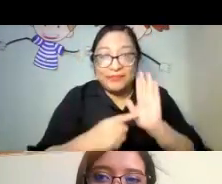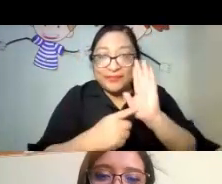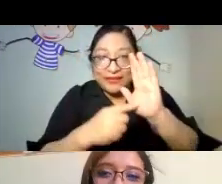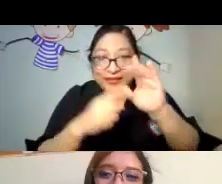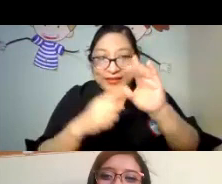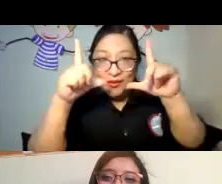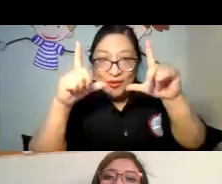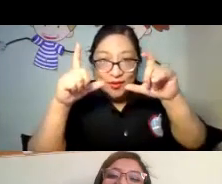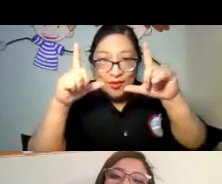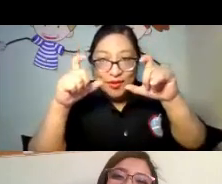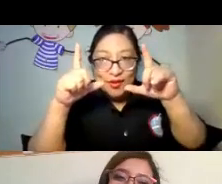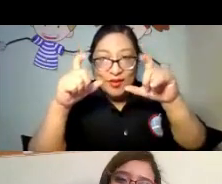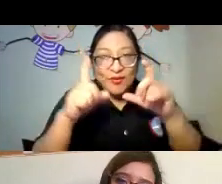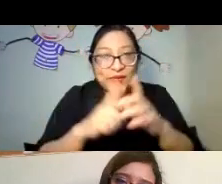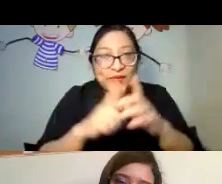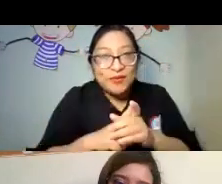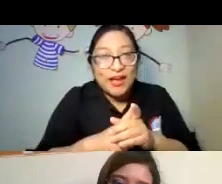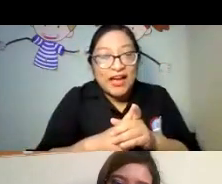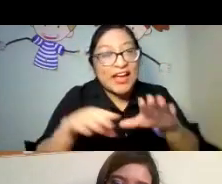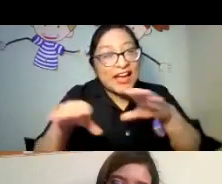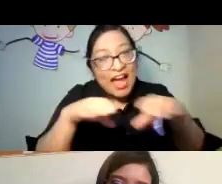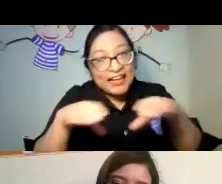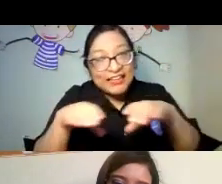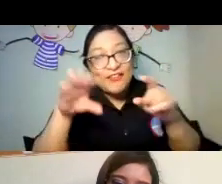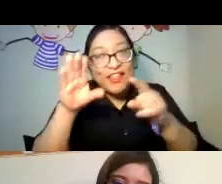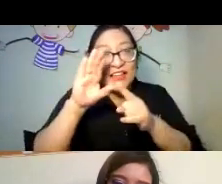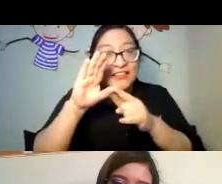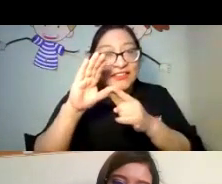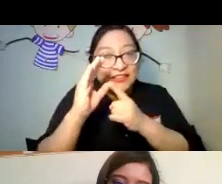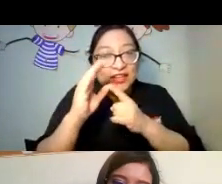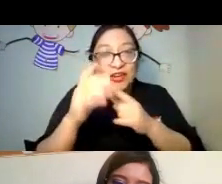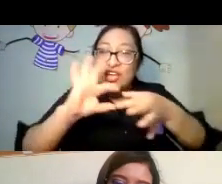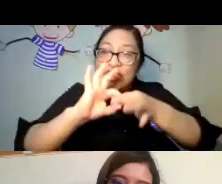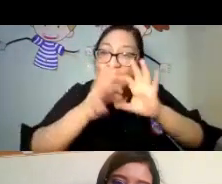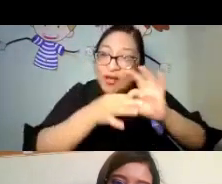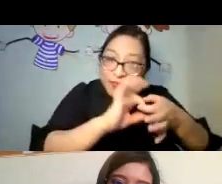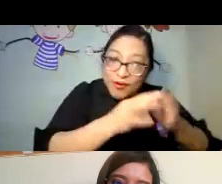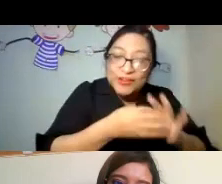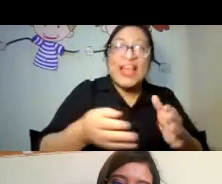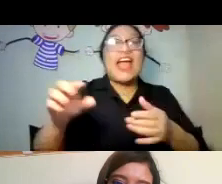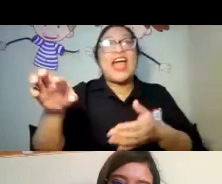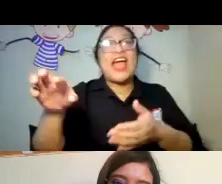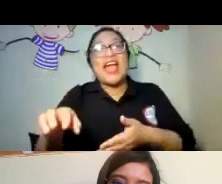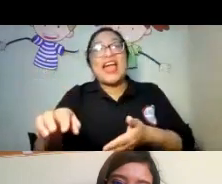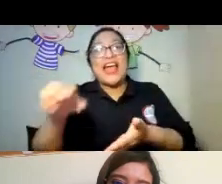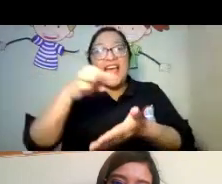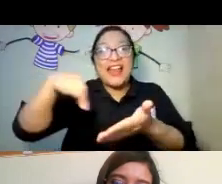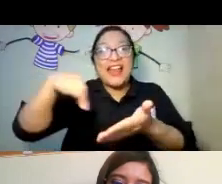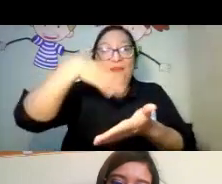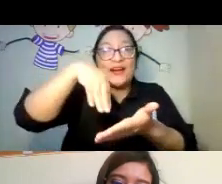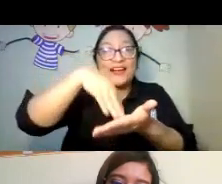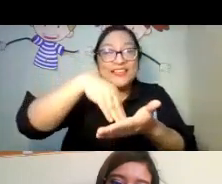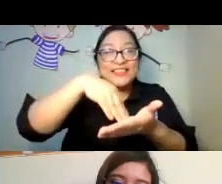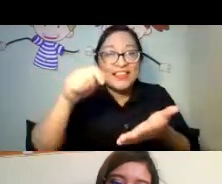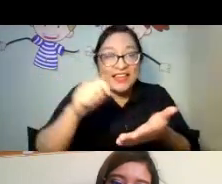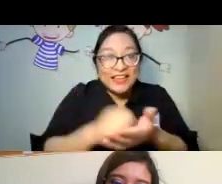de estudiantes en actividades culturales y deportivas en el Parque Central, Complejo Deportivo, en el Salón